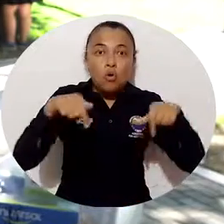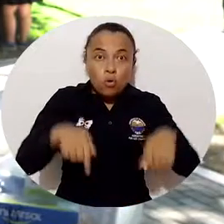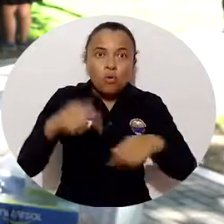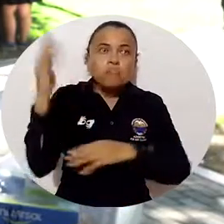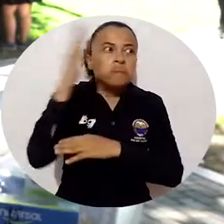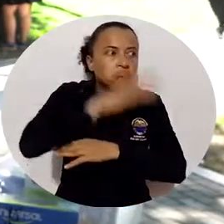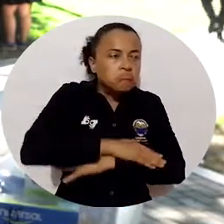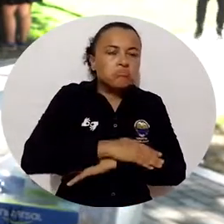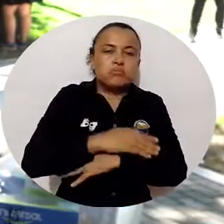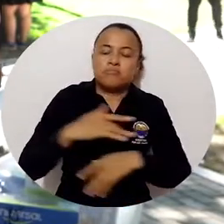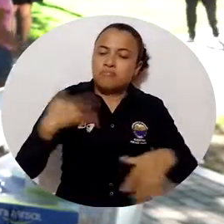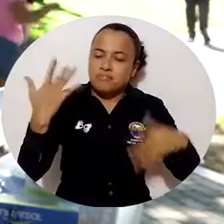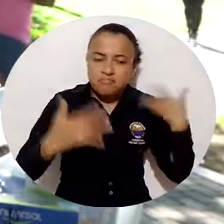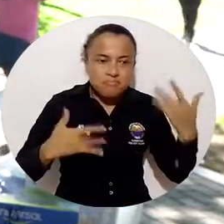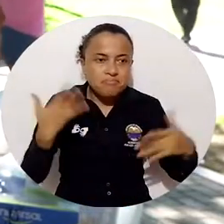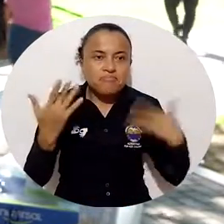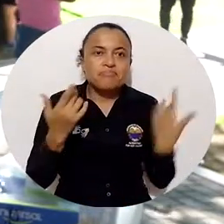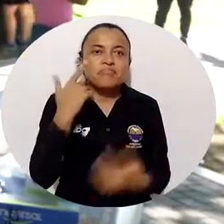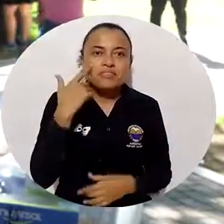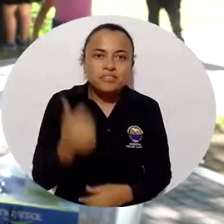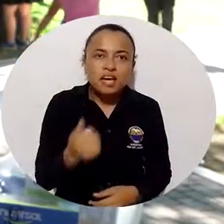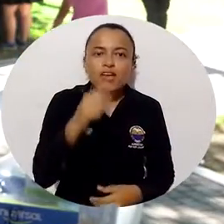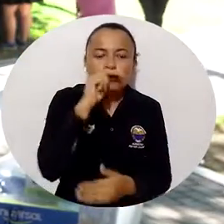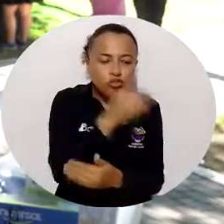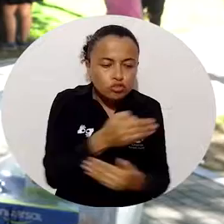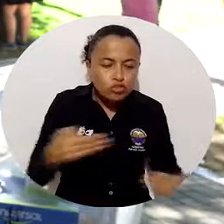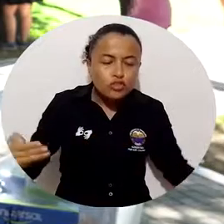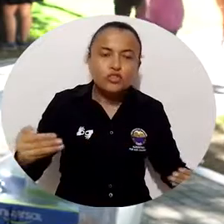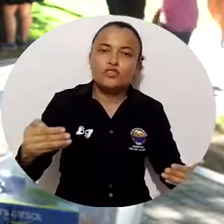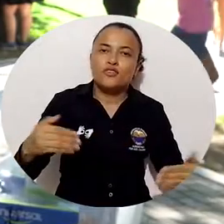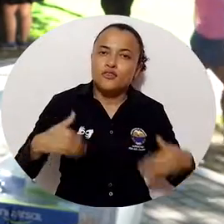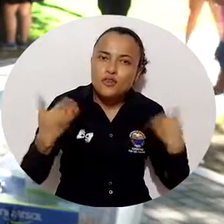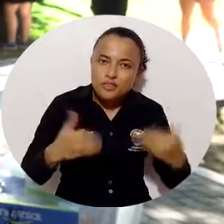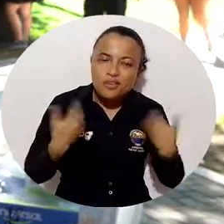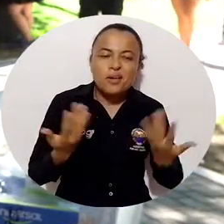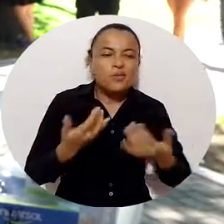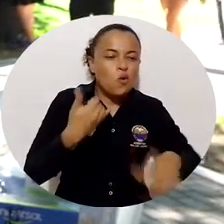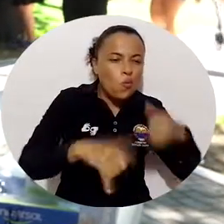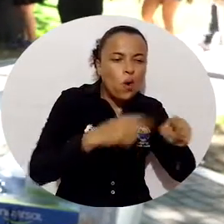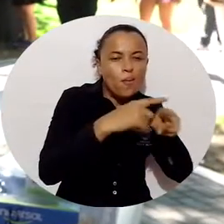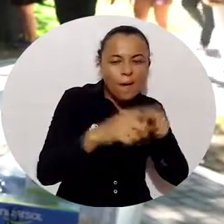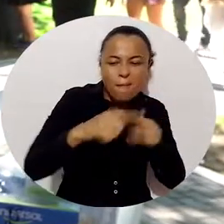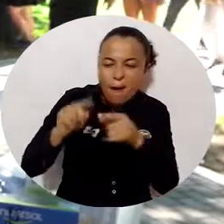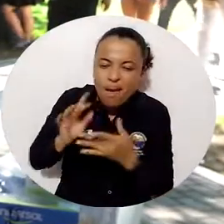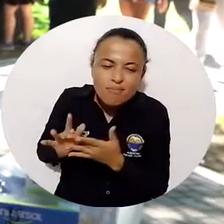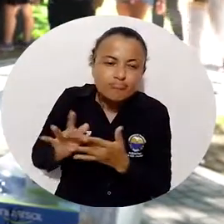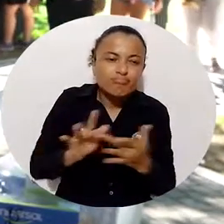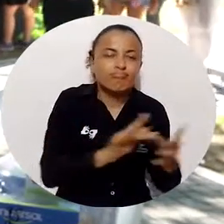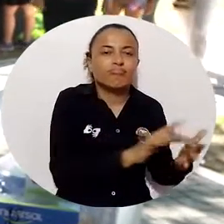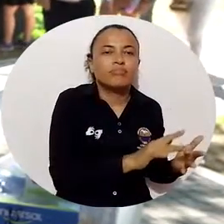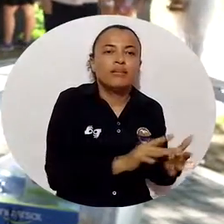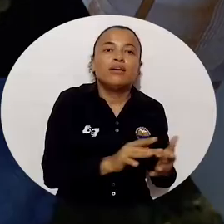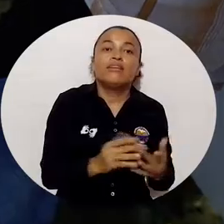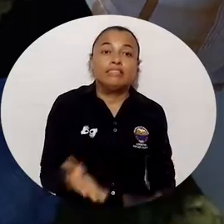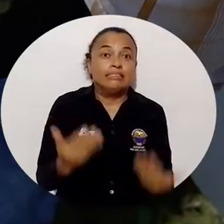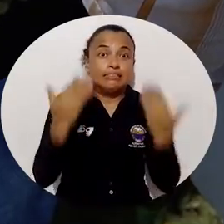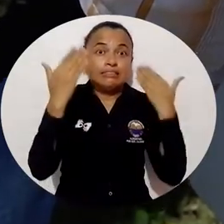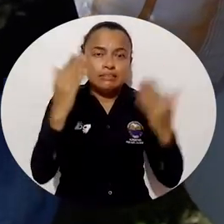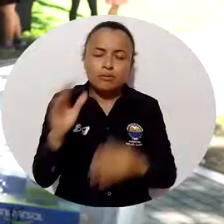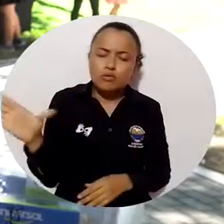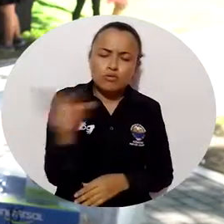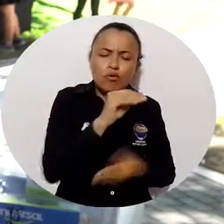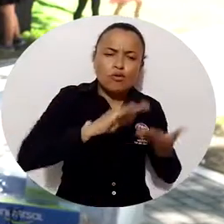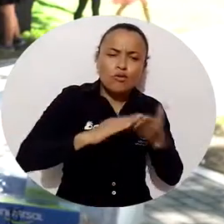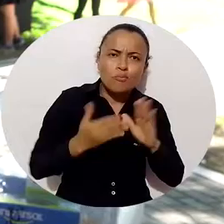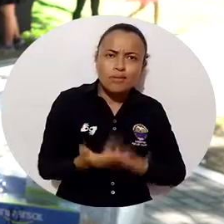Ha sido un día muy ameno en el que, por ejemplo, los chiquitos han pasado divirtiéndose con los juegos infantiles.